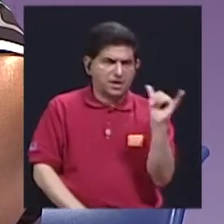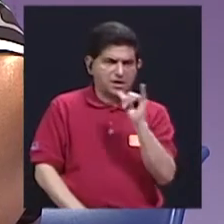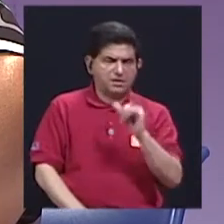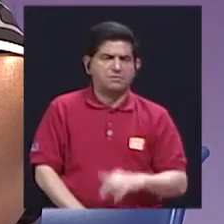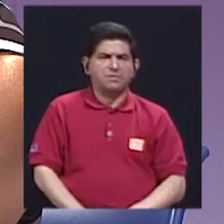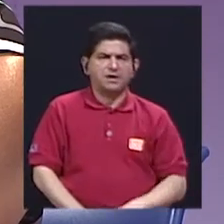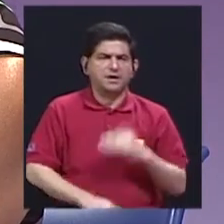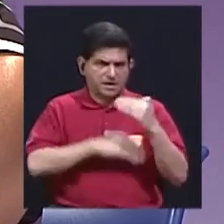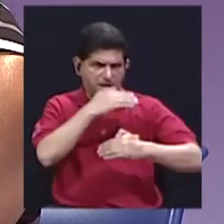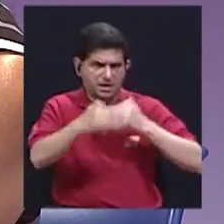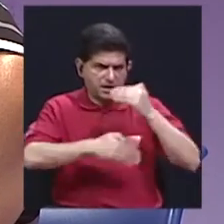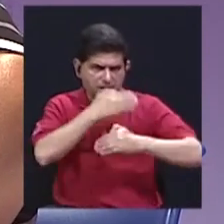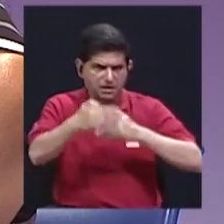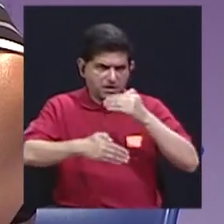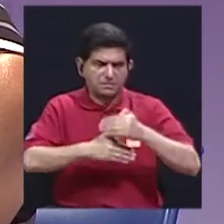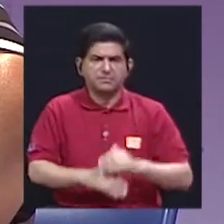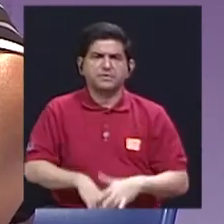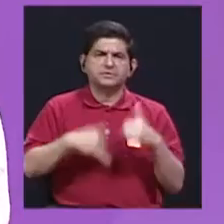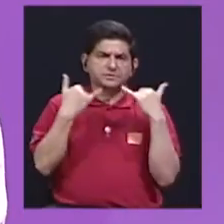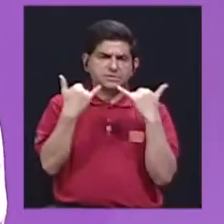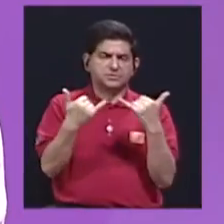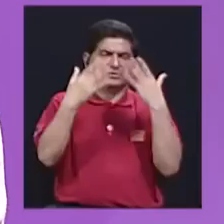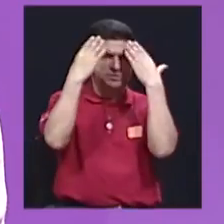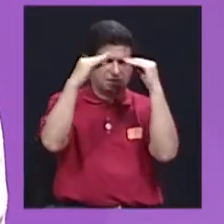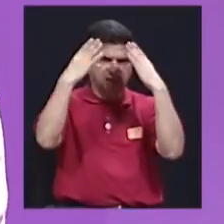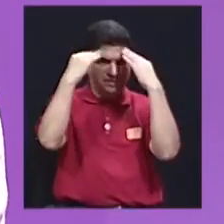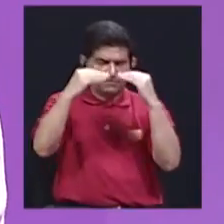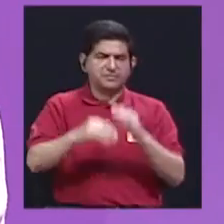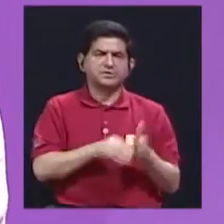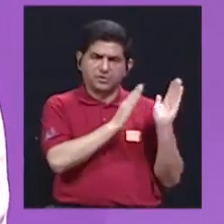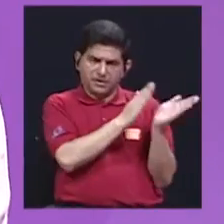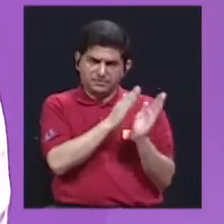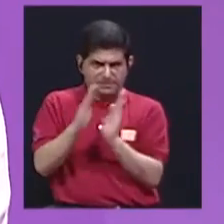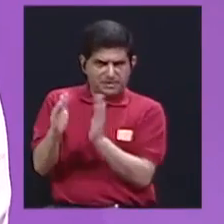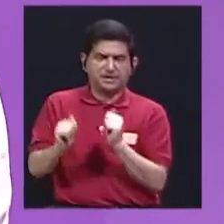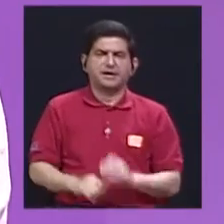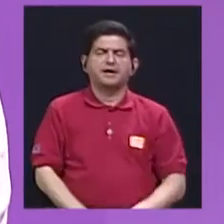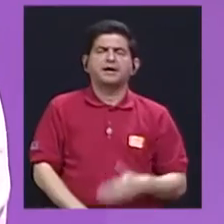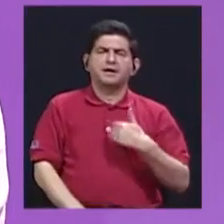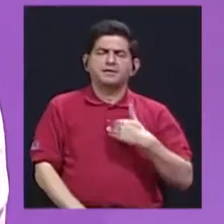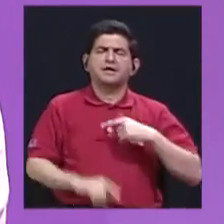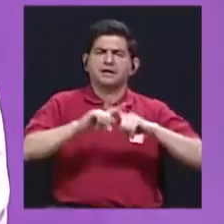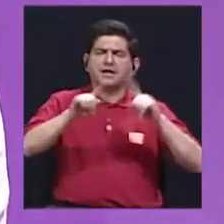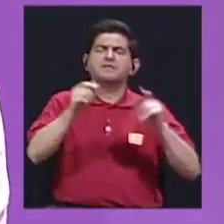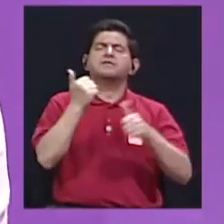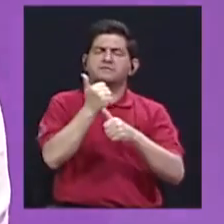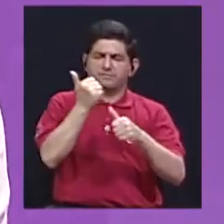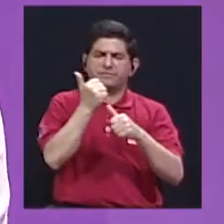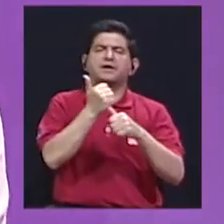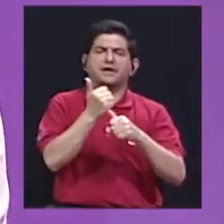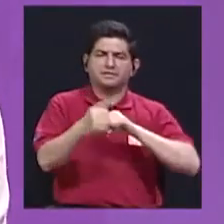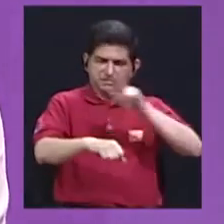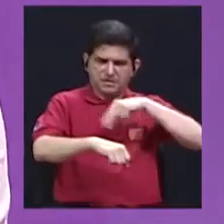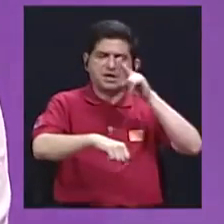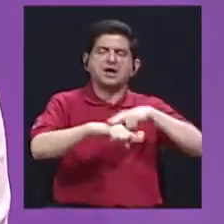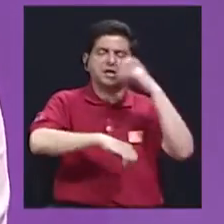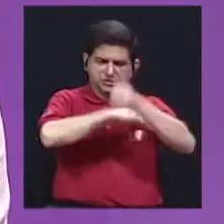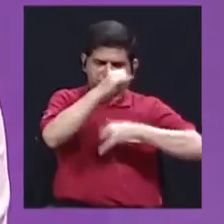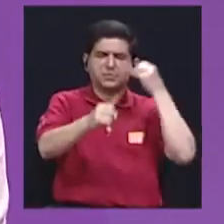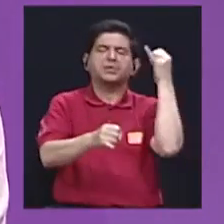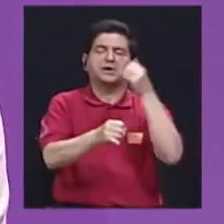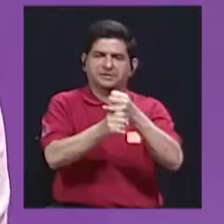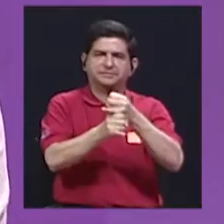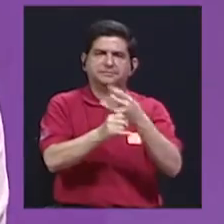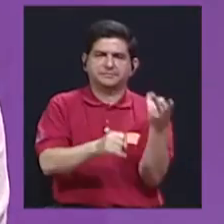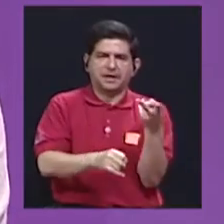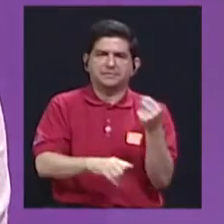les ayuden en la parte de información y formación tenemos muchos asesores y tanto nacionales como internacionales